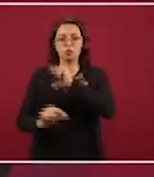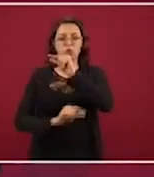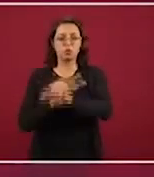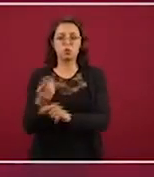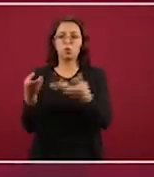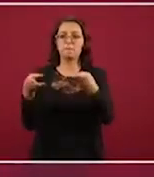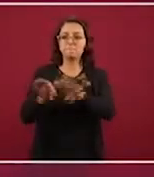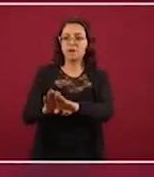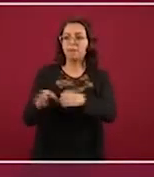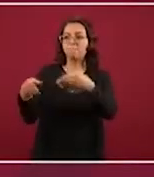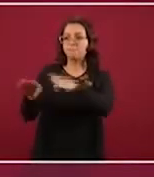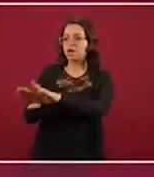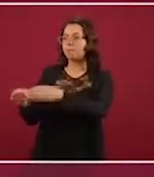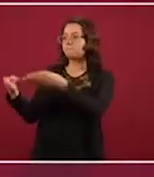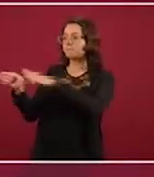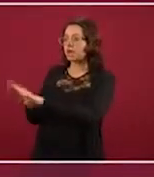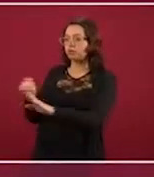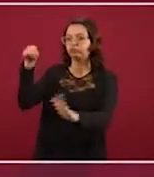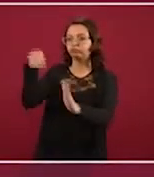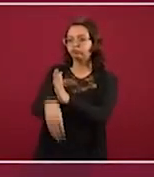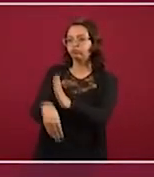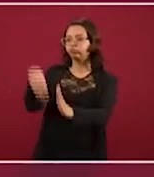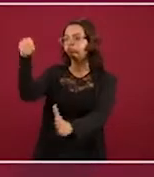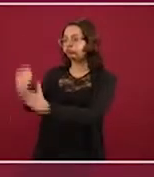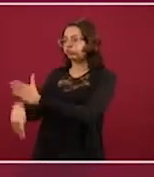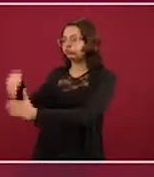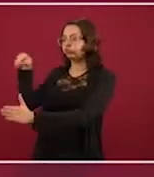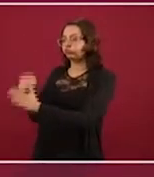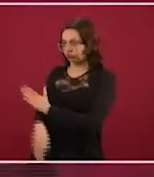Electricidad y dejando el mercado